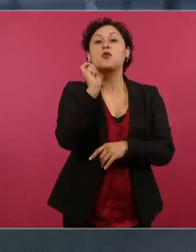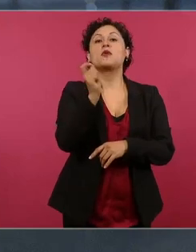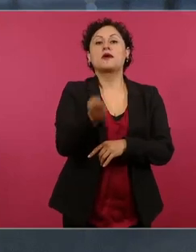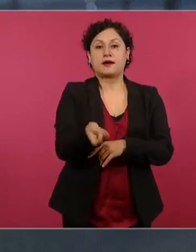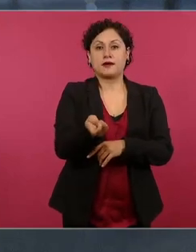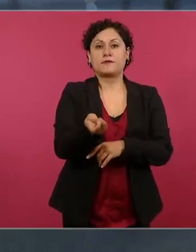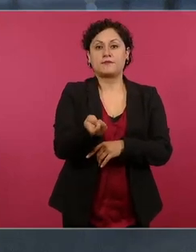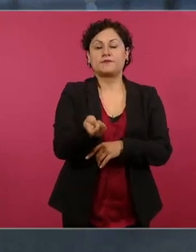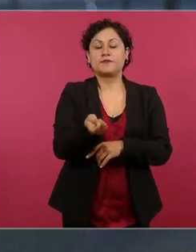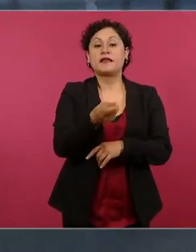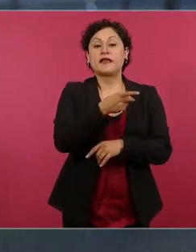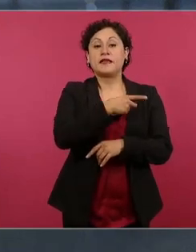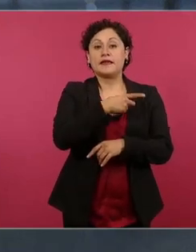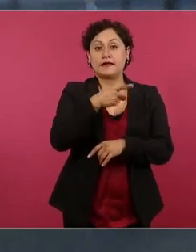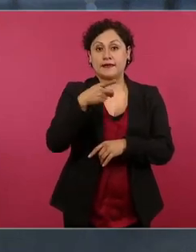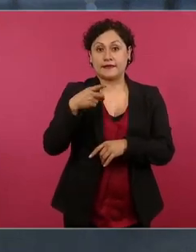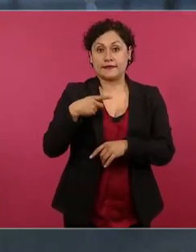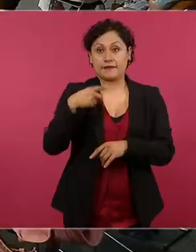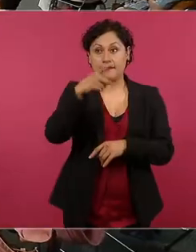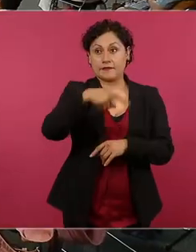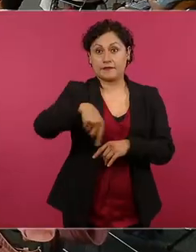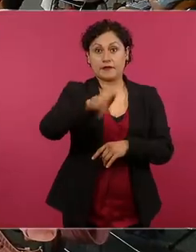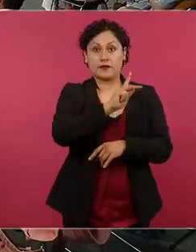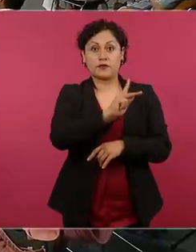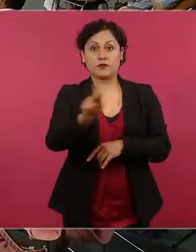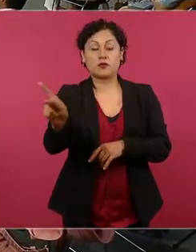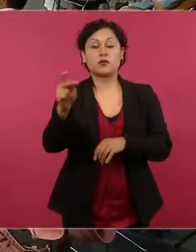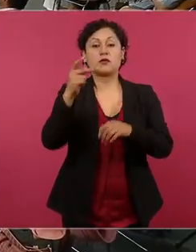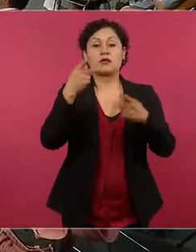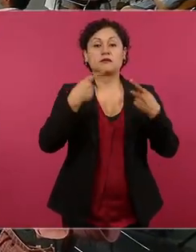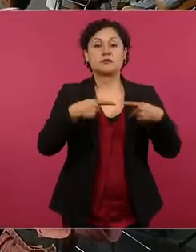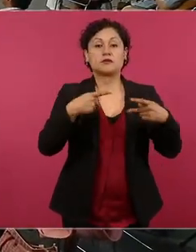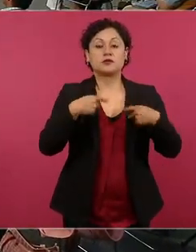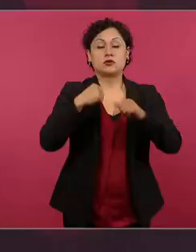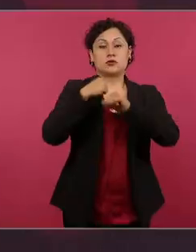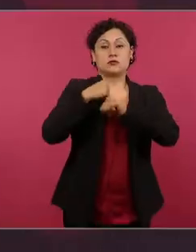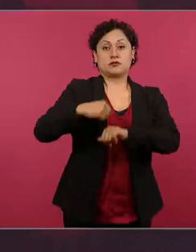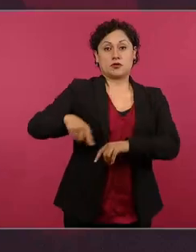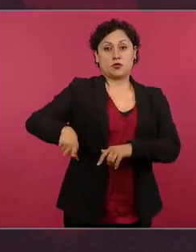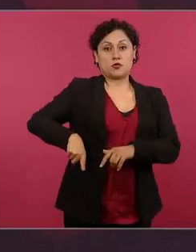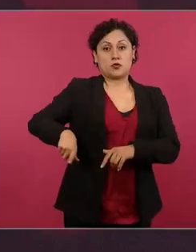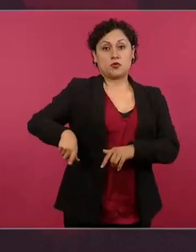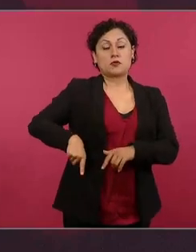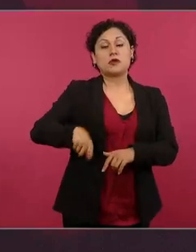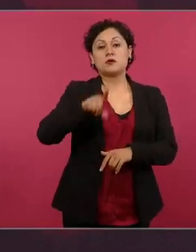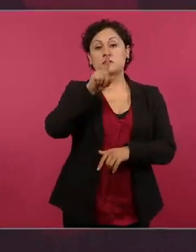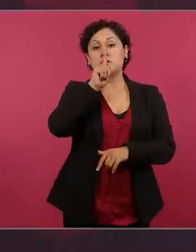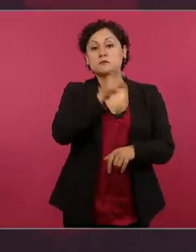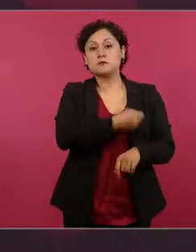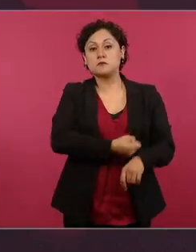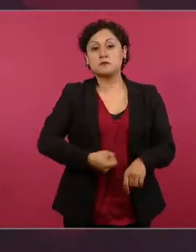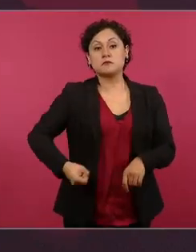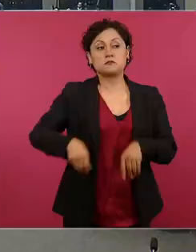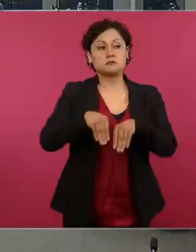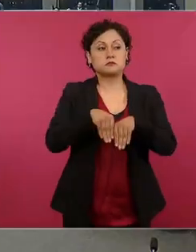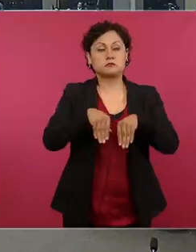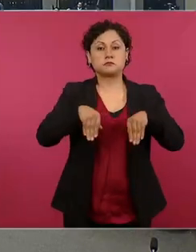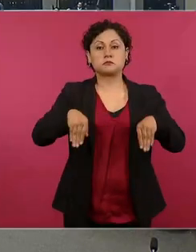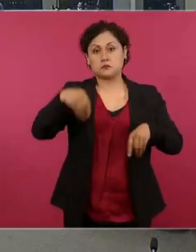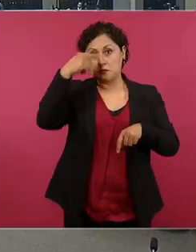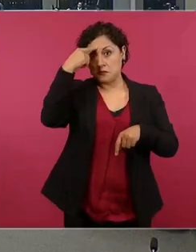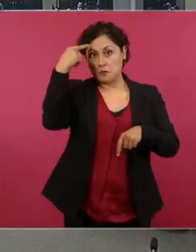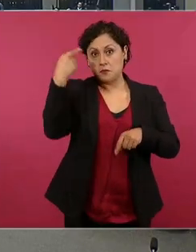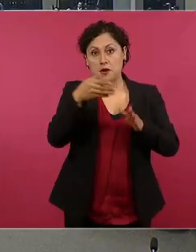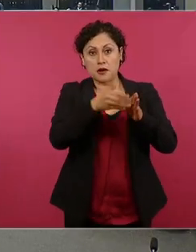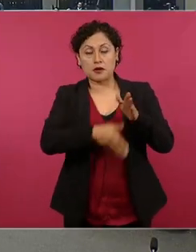deben guardar los funcionarios públicos frente al proceso electoral? Claro, mire, estábamos hablando de Narro.